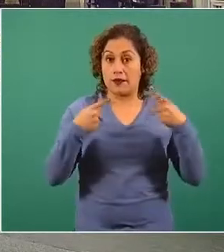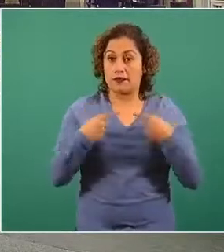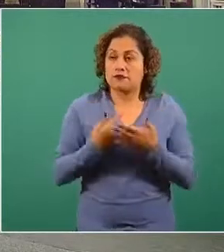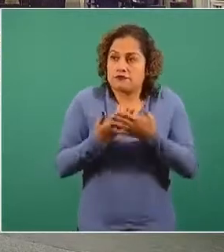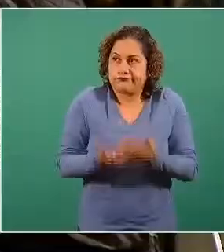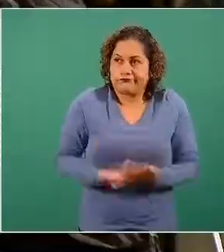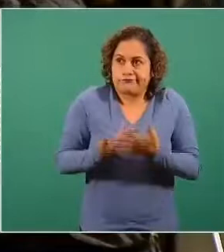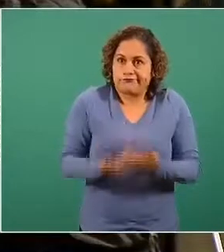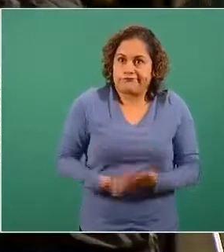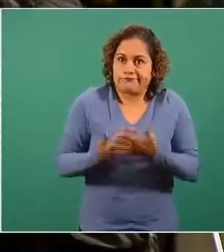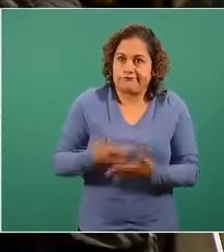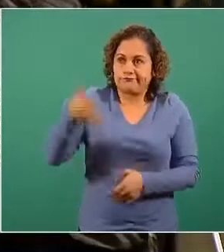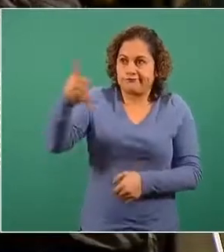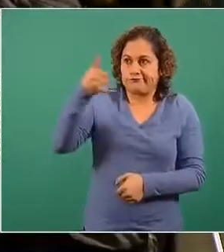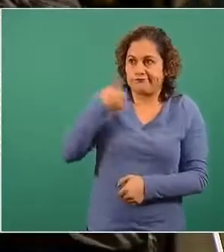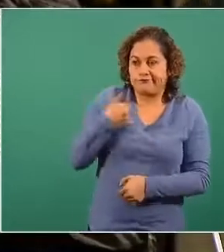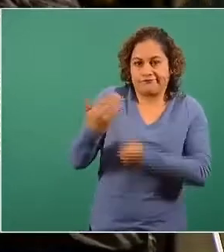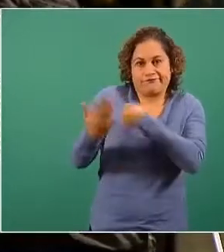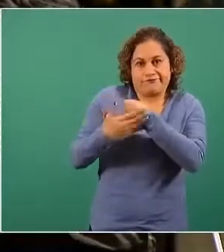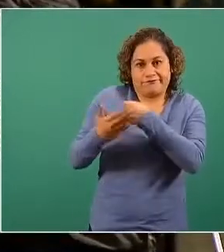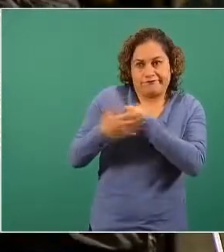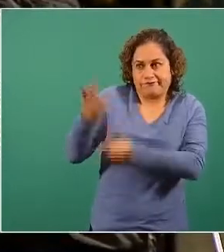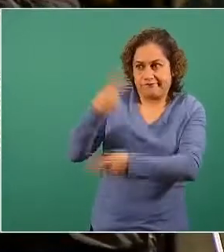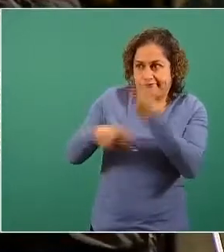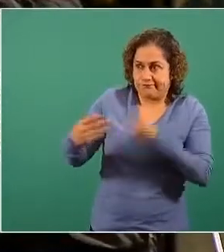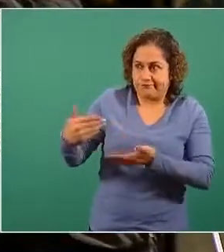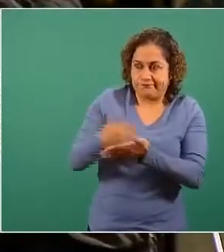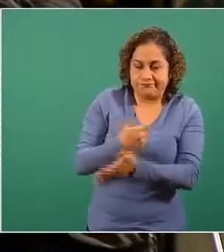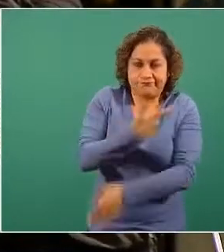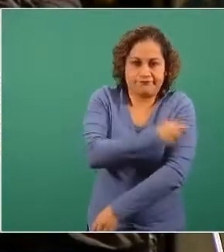paciencia para garantizar que sean vacunados?